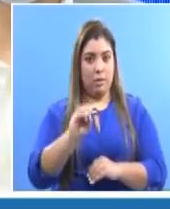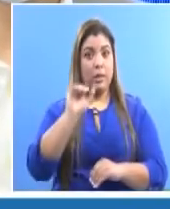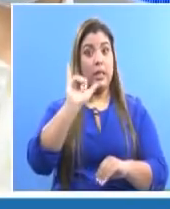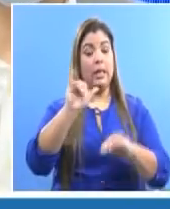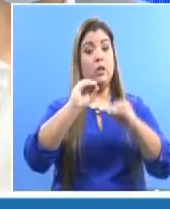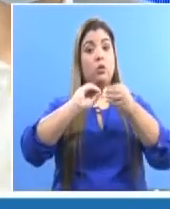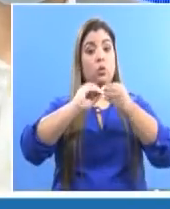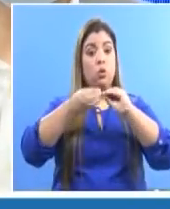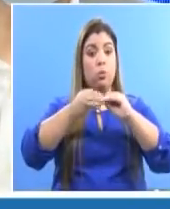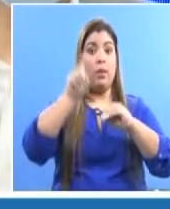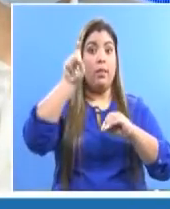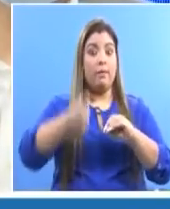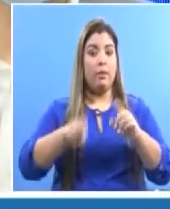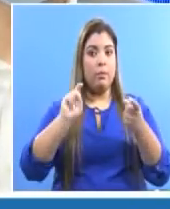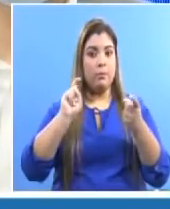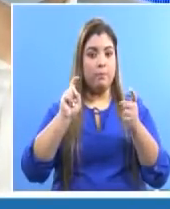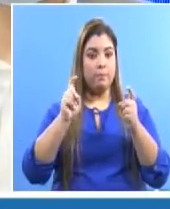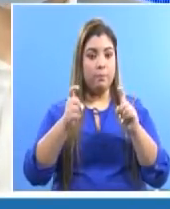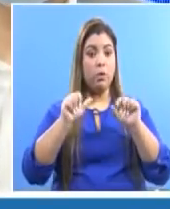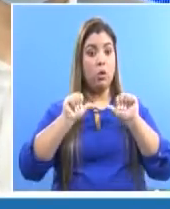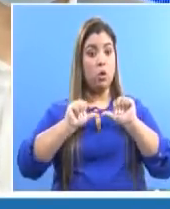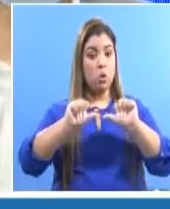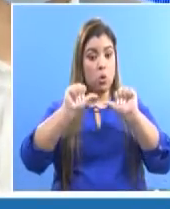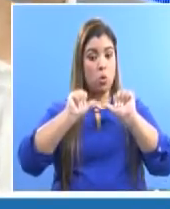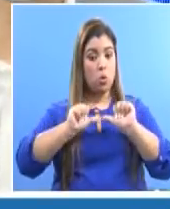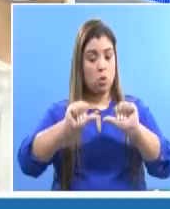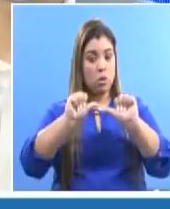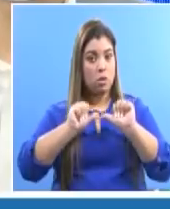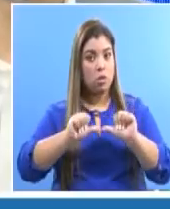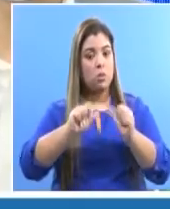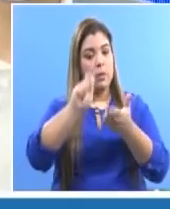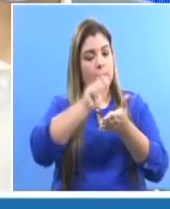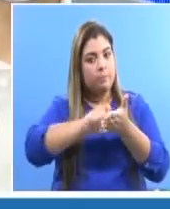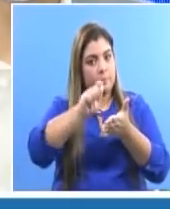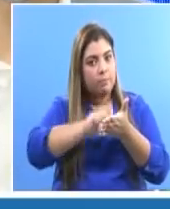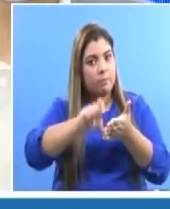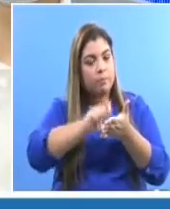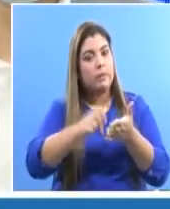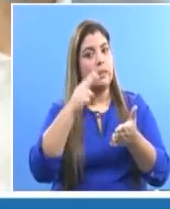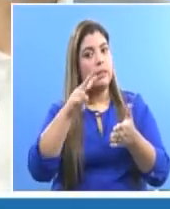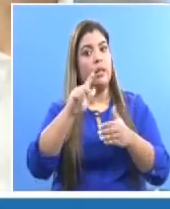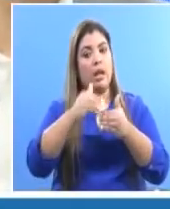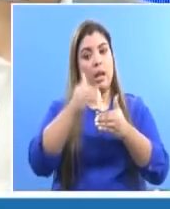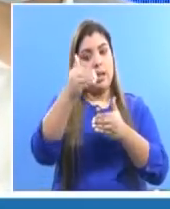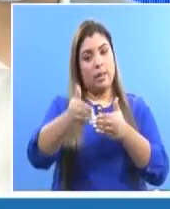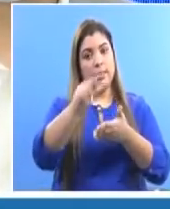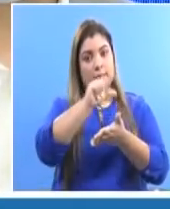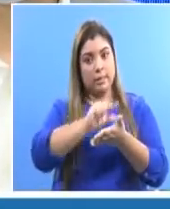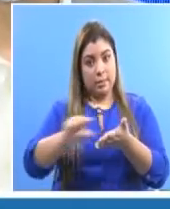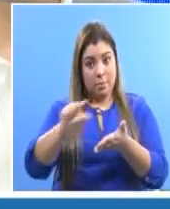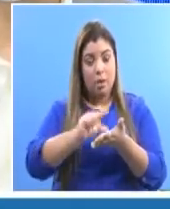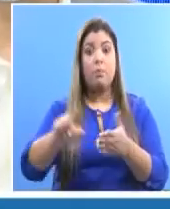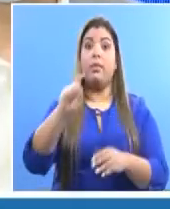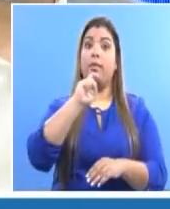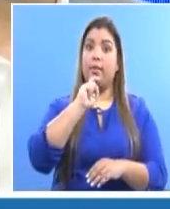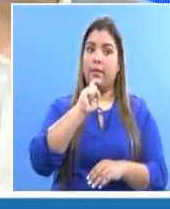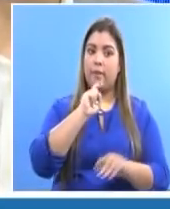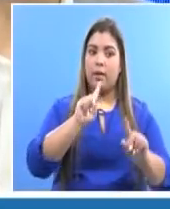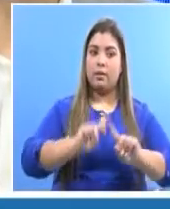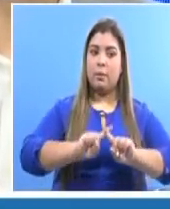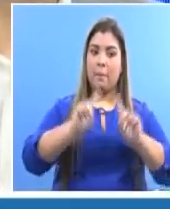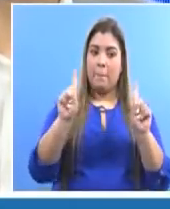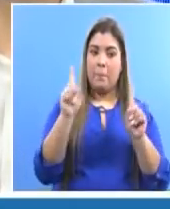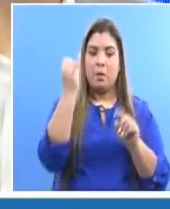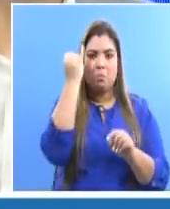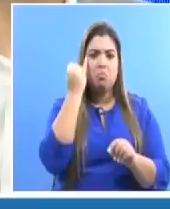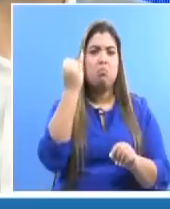que tenemos que continuar valorando en las siguientes semanas, que van a ser críticas, porque obviamente la